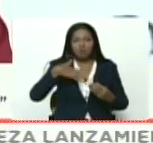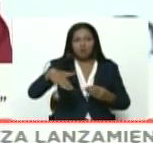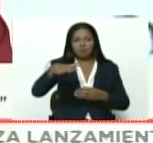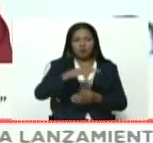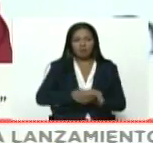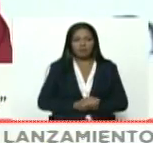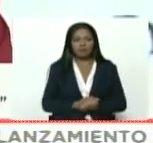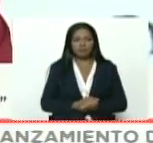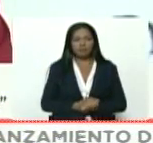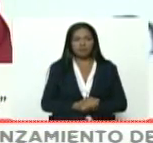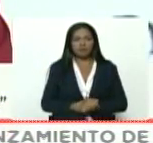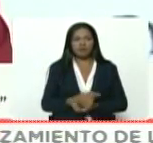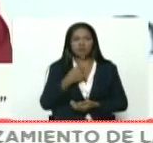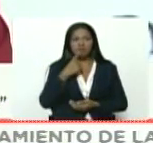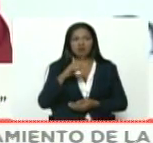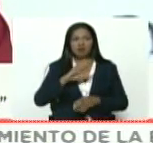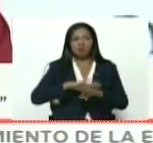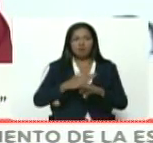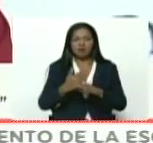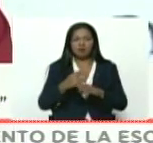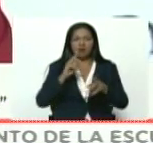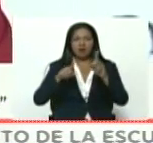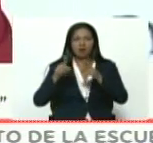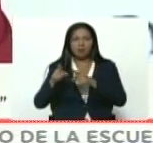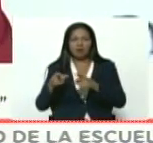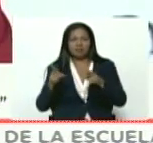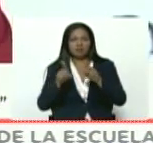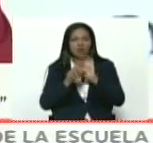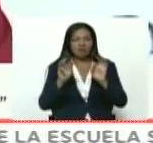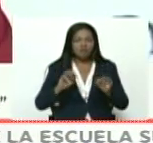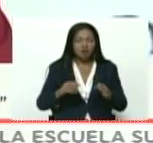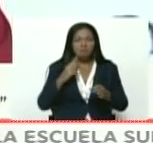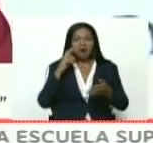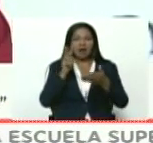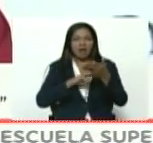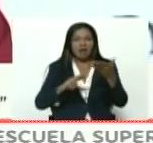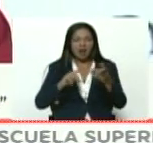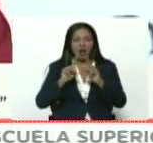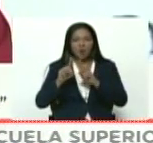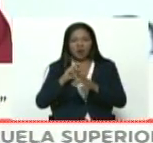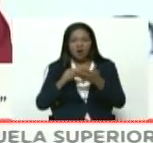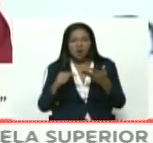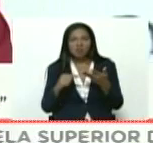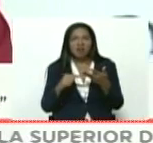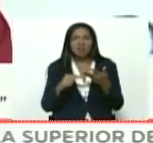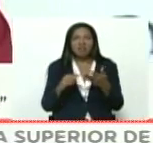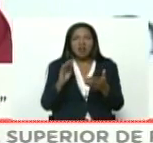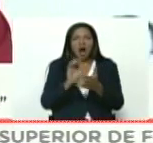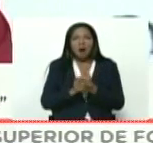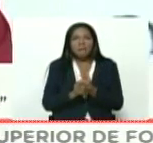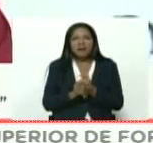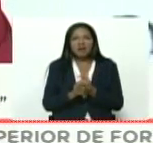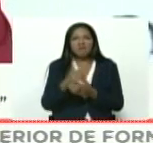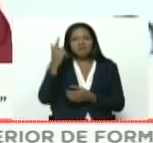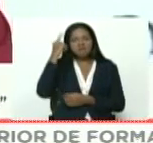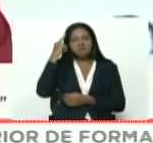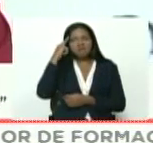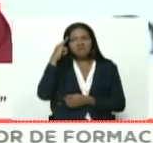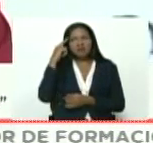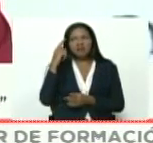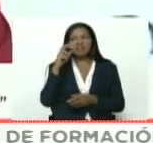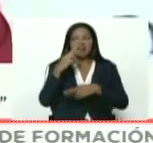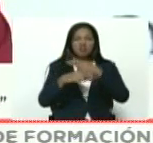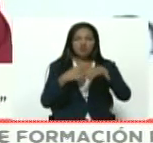Lo digo porque yo a veces me pongo a leer algún artículo de alguno de los compañeros que son intelectuales dentro de la revolución,